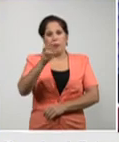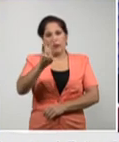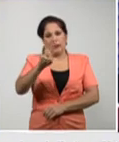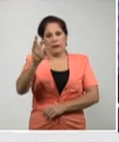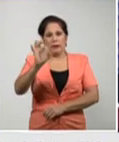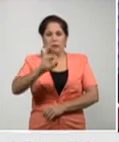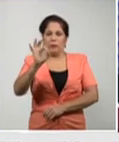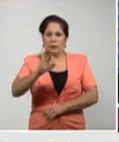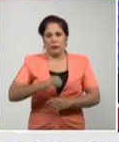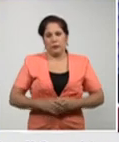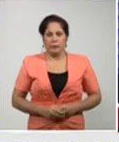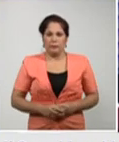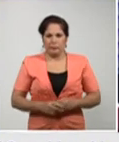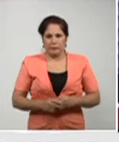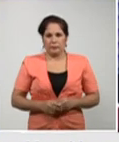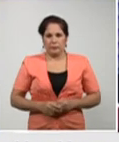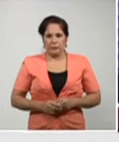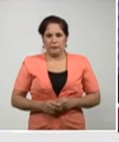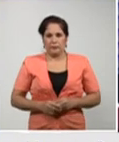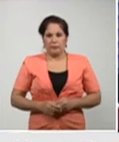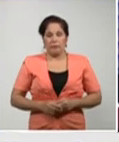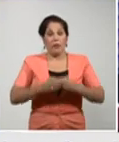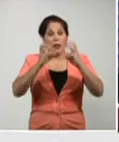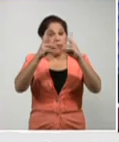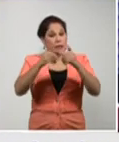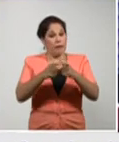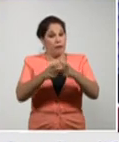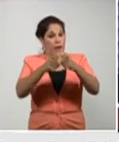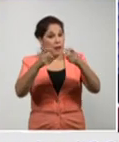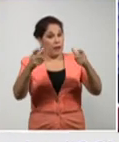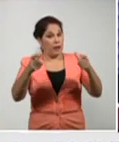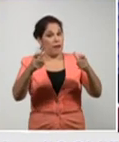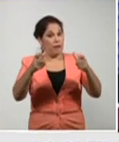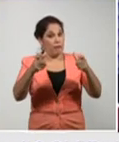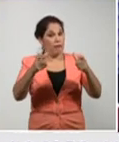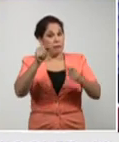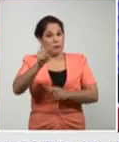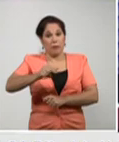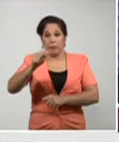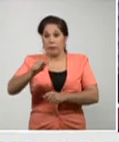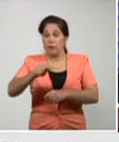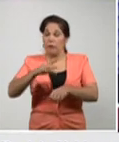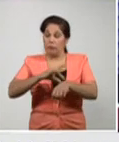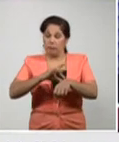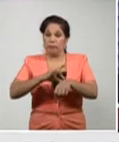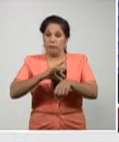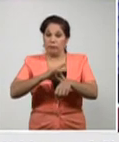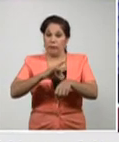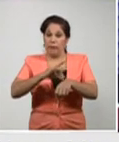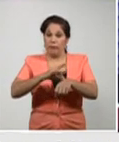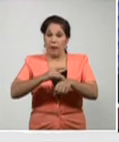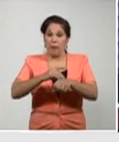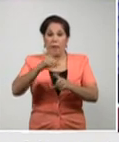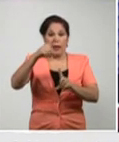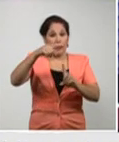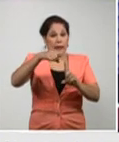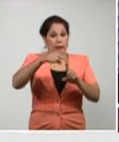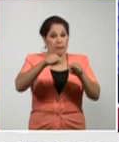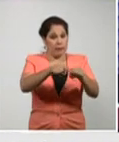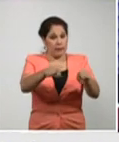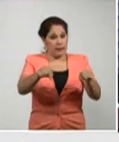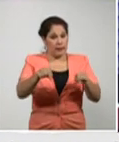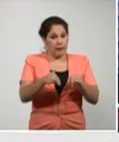75,3%. Una cifra elevada de pacientes en las terapias intensivas, estamos hablando